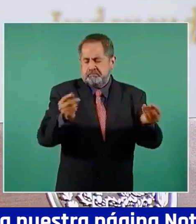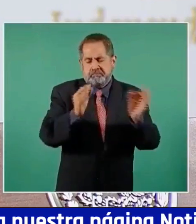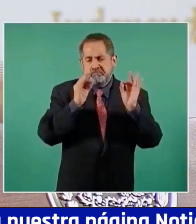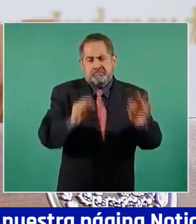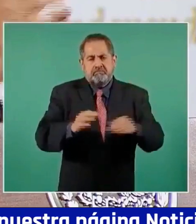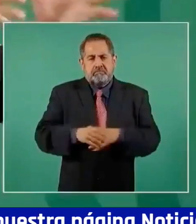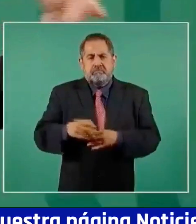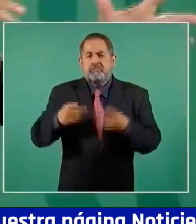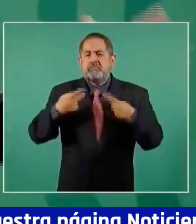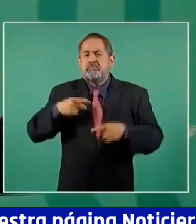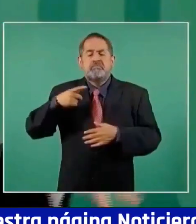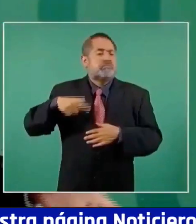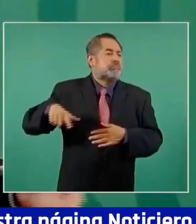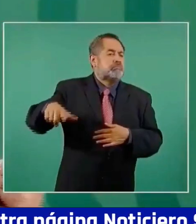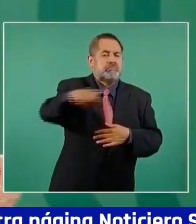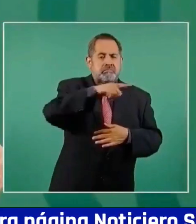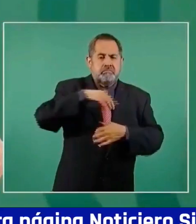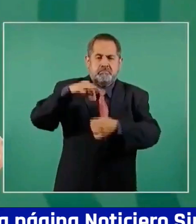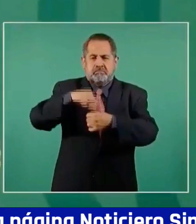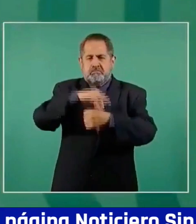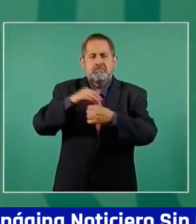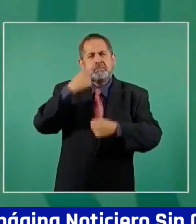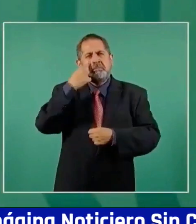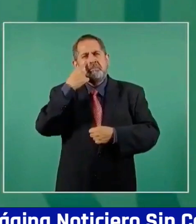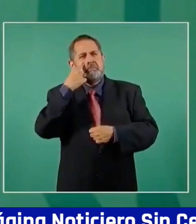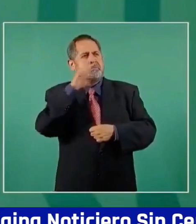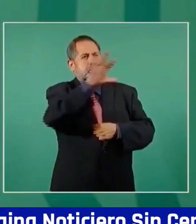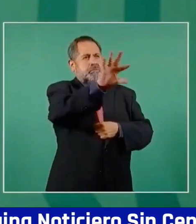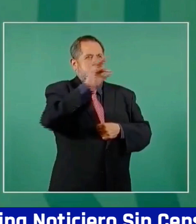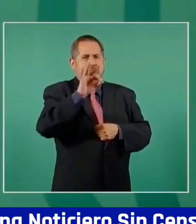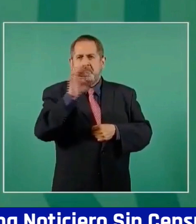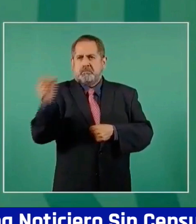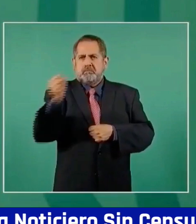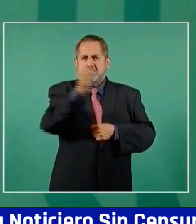El pueblo puso a cada quien en su lugar.